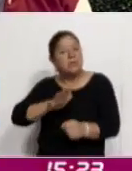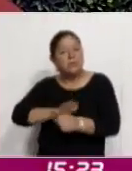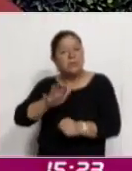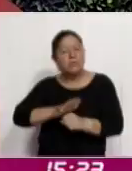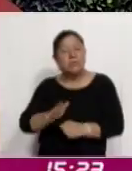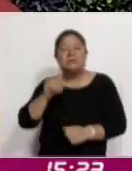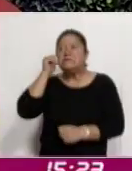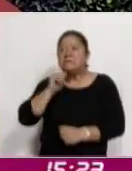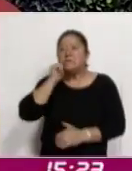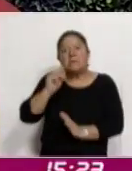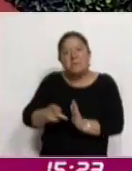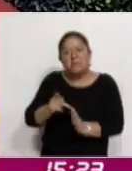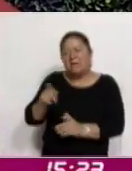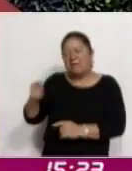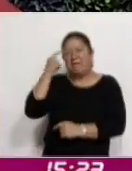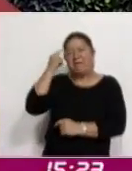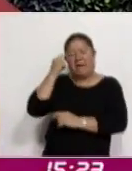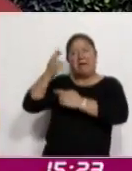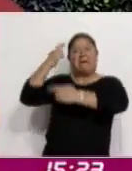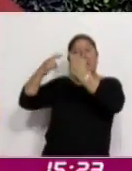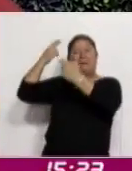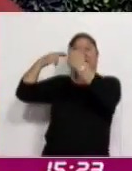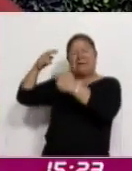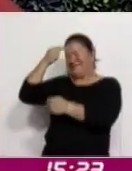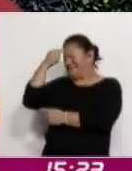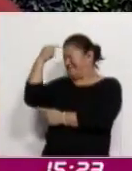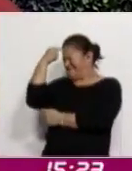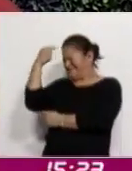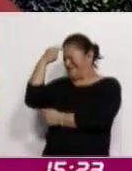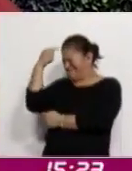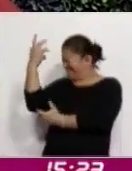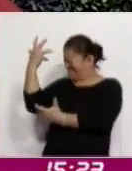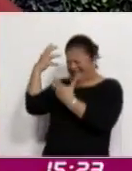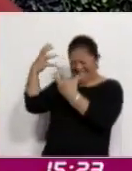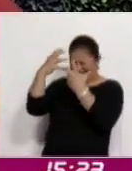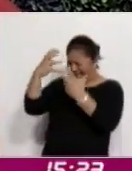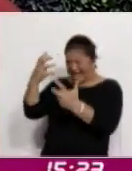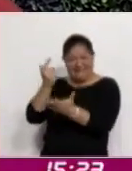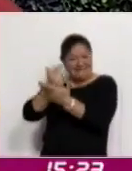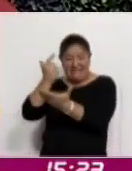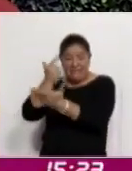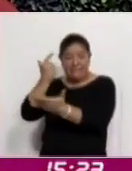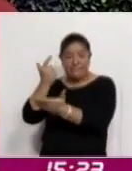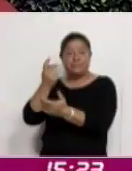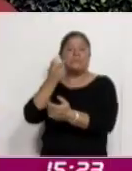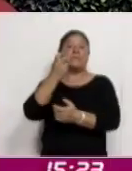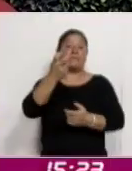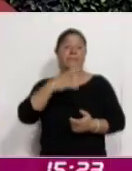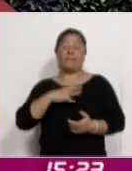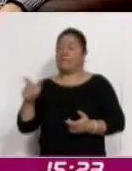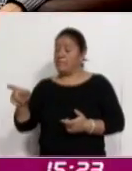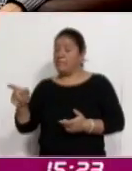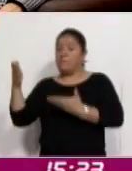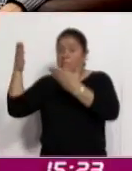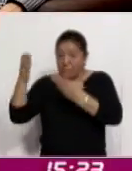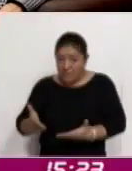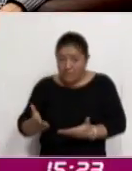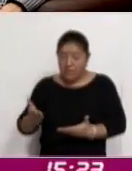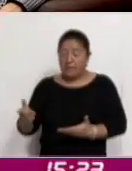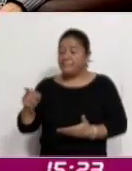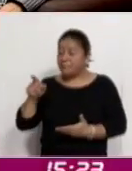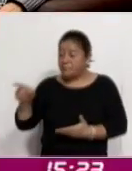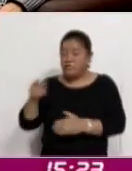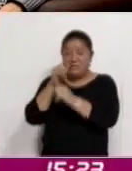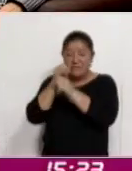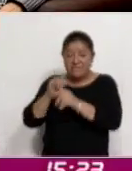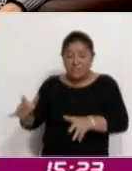Entonces propusimos esta plataforma para que cuando la mujer llegue, se registre la información y todas